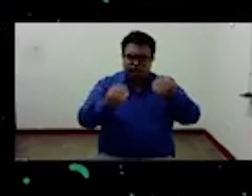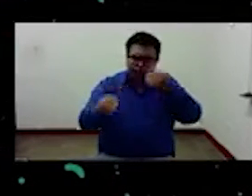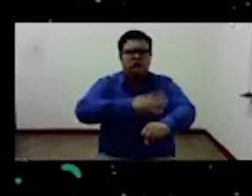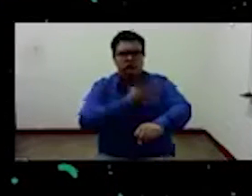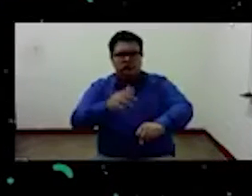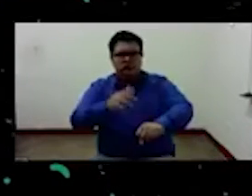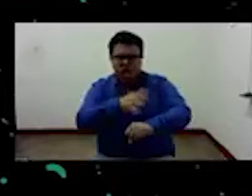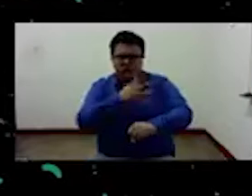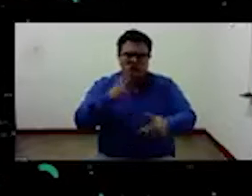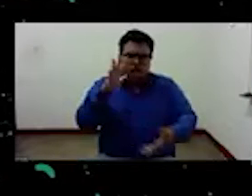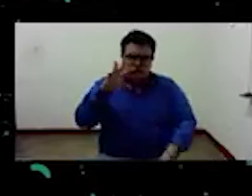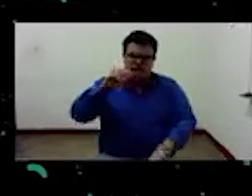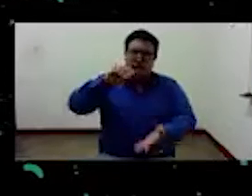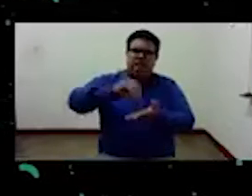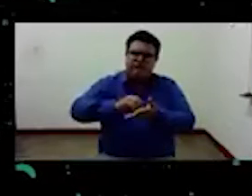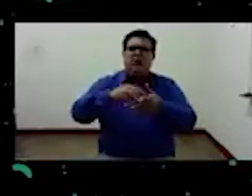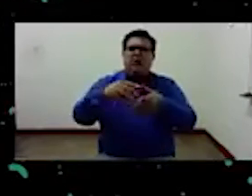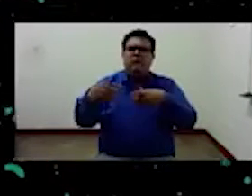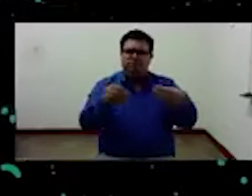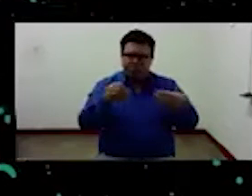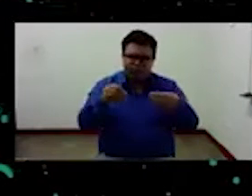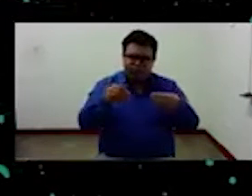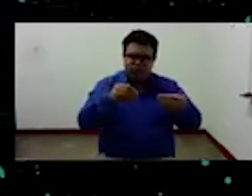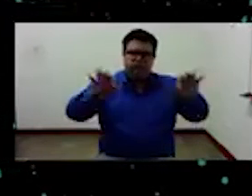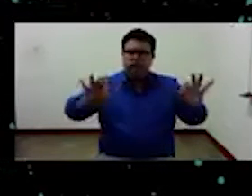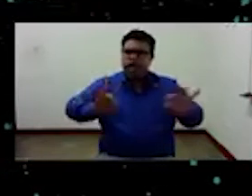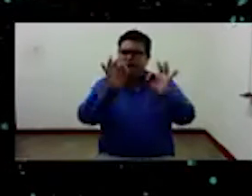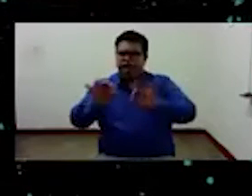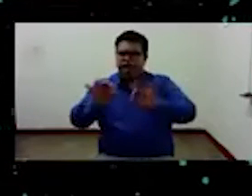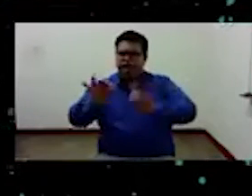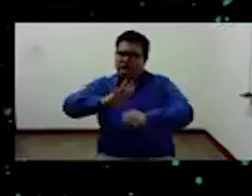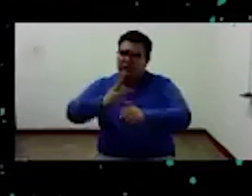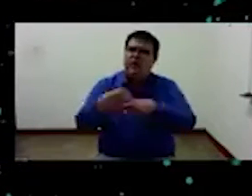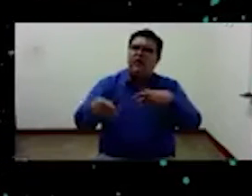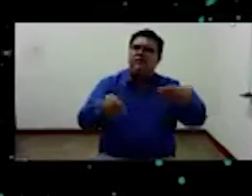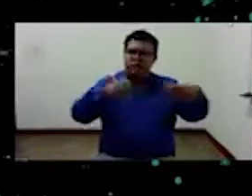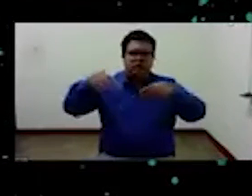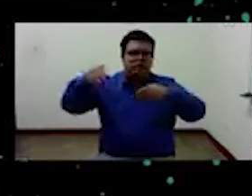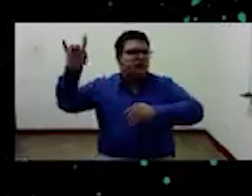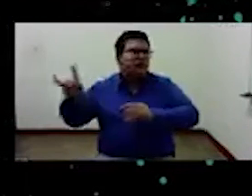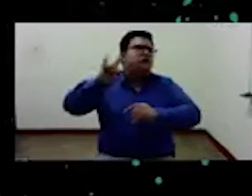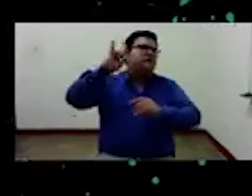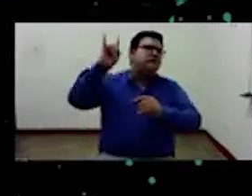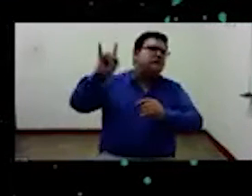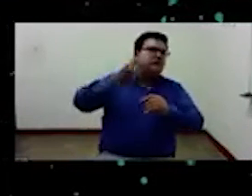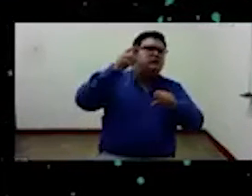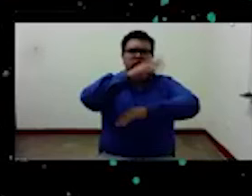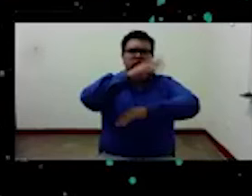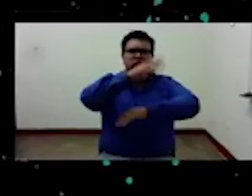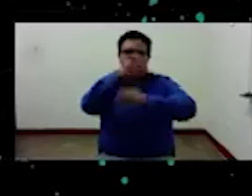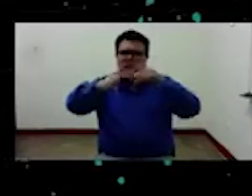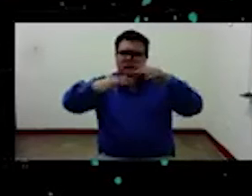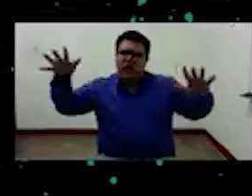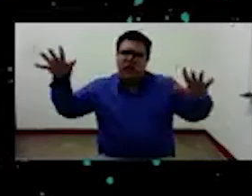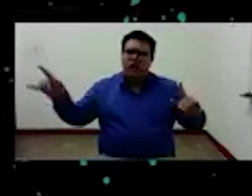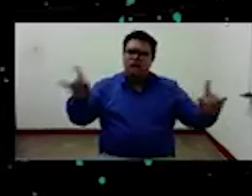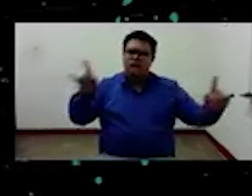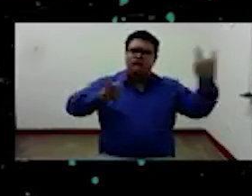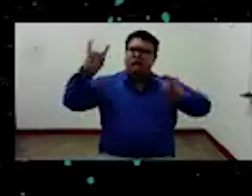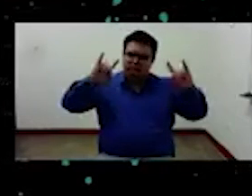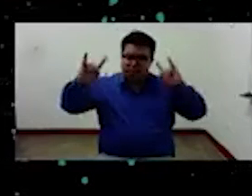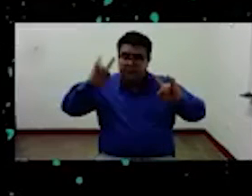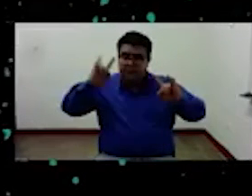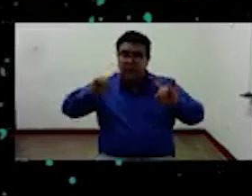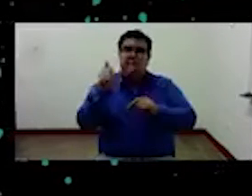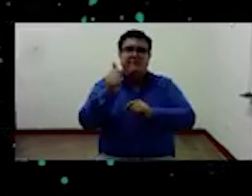y acusmática, arte sonoro y paisaje sonoro. Ha sido invitado especial en estudios de